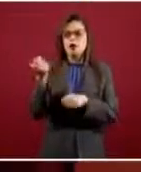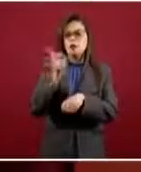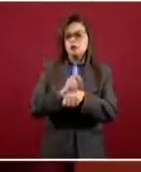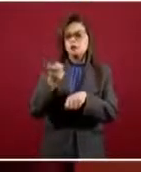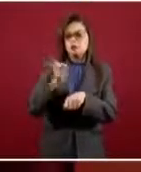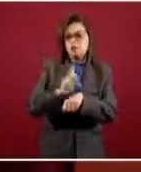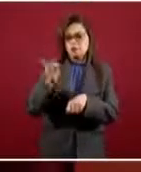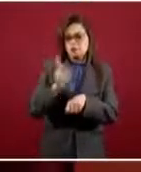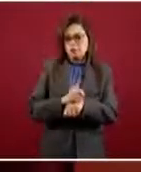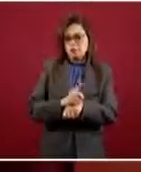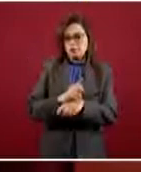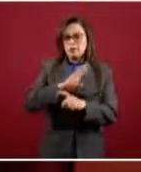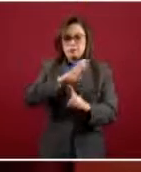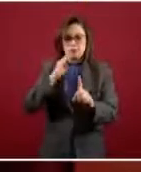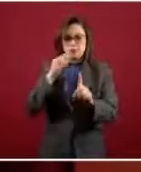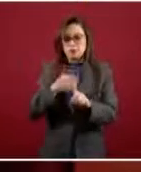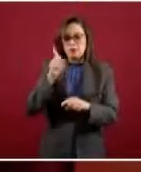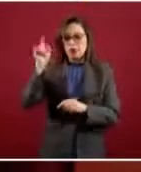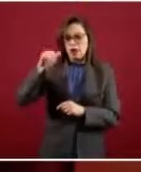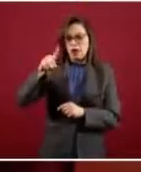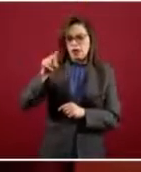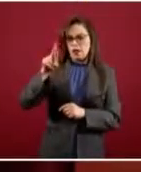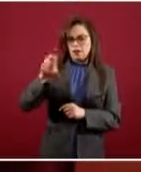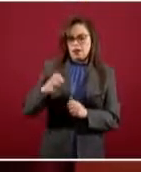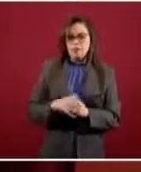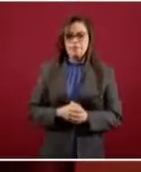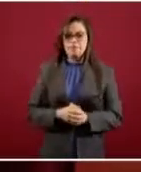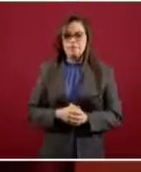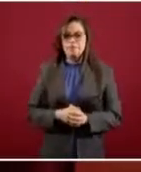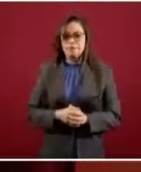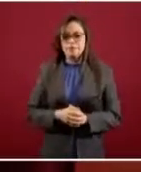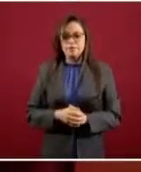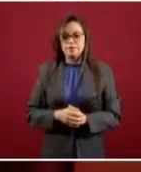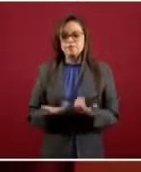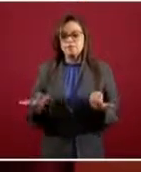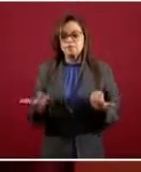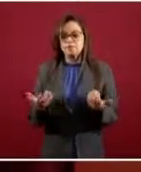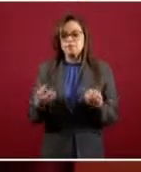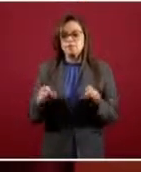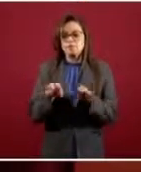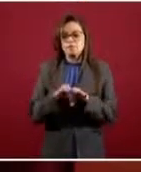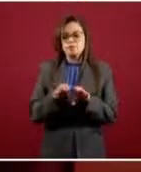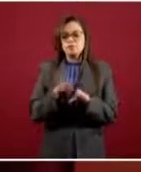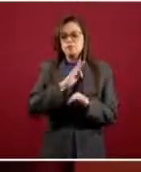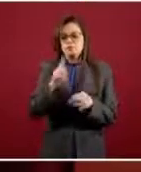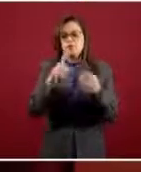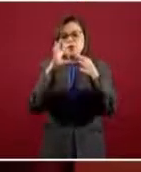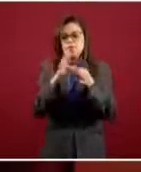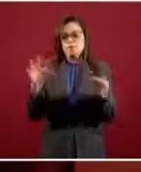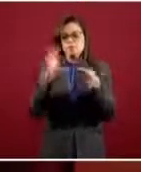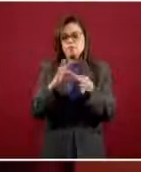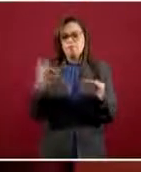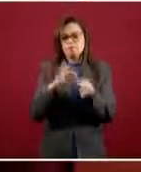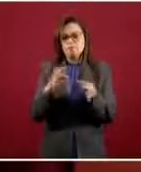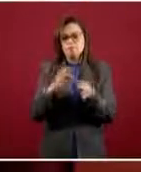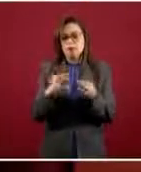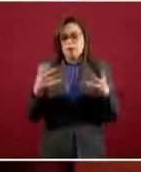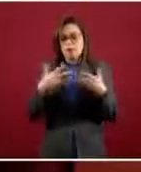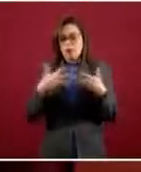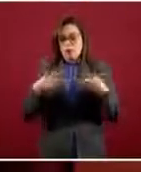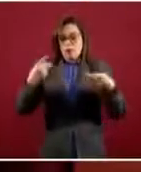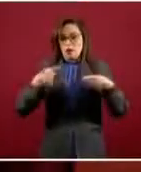en particular, y si eso, ¿cómo se explica que haya retraso y se esté mencionando que las personas de